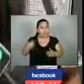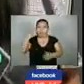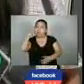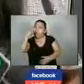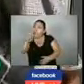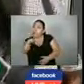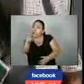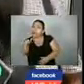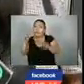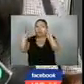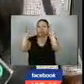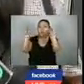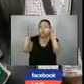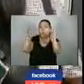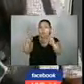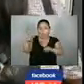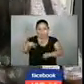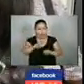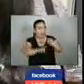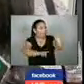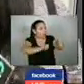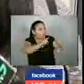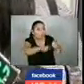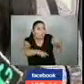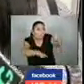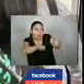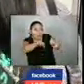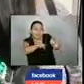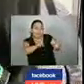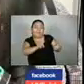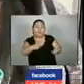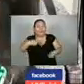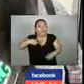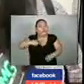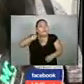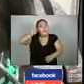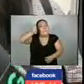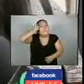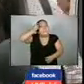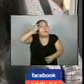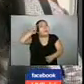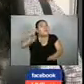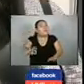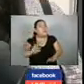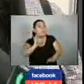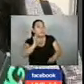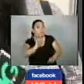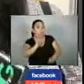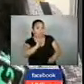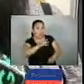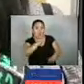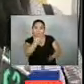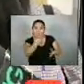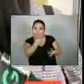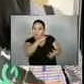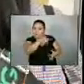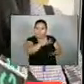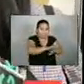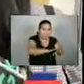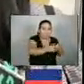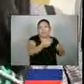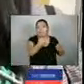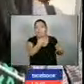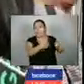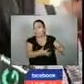estar preguntándonos si esto es o no es. Para mí, hasta cierto punto, todavía no es un hecho consumado. Y